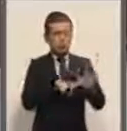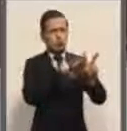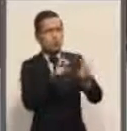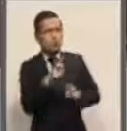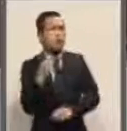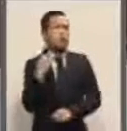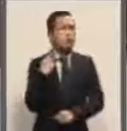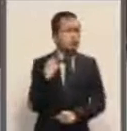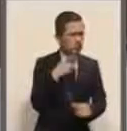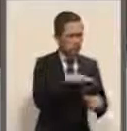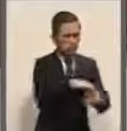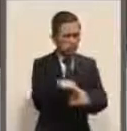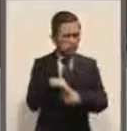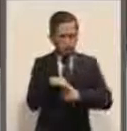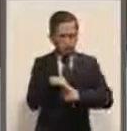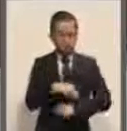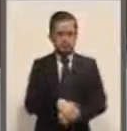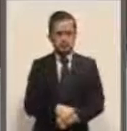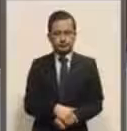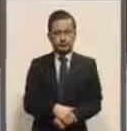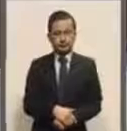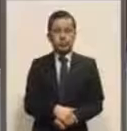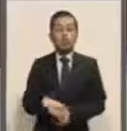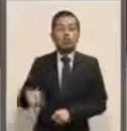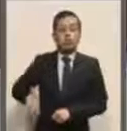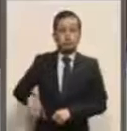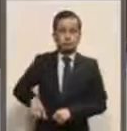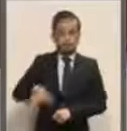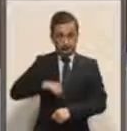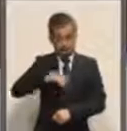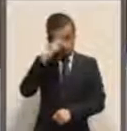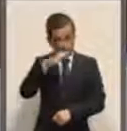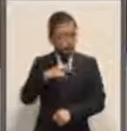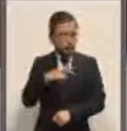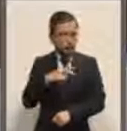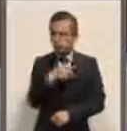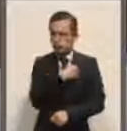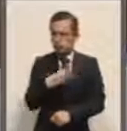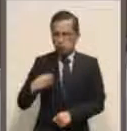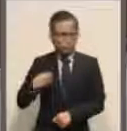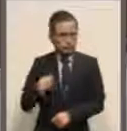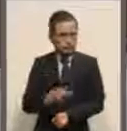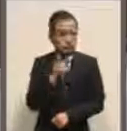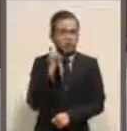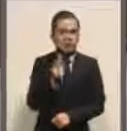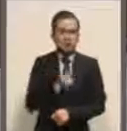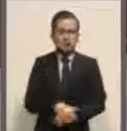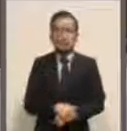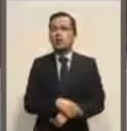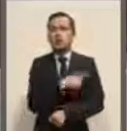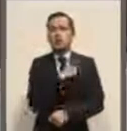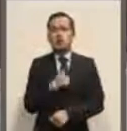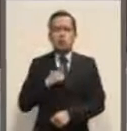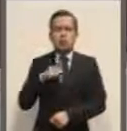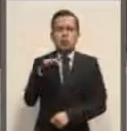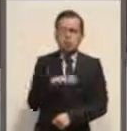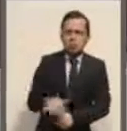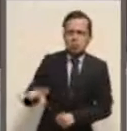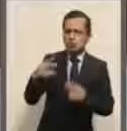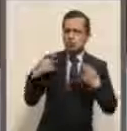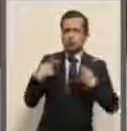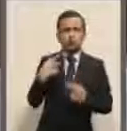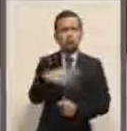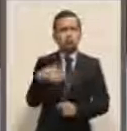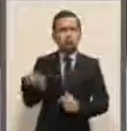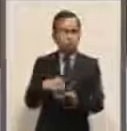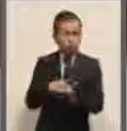político-electorales. Es un deber del Estado mexicano garantizar el pleno goce y